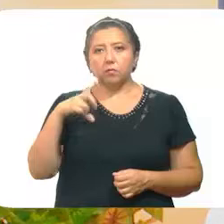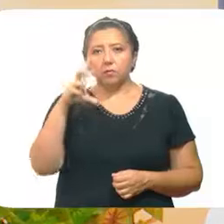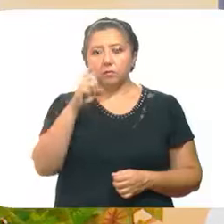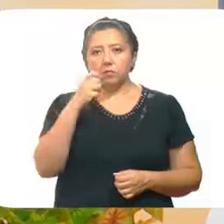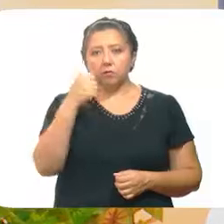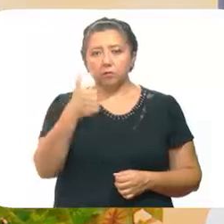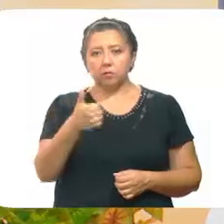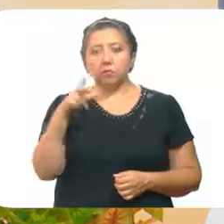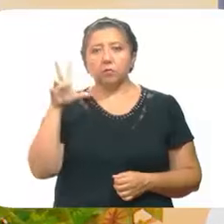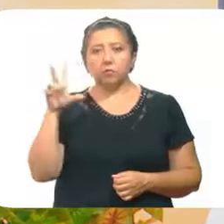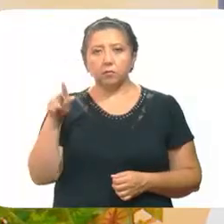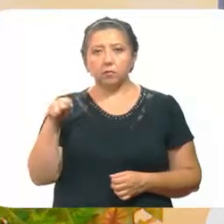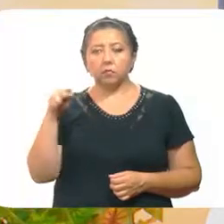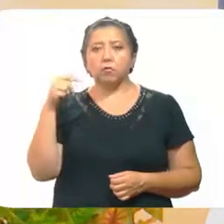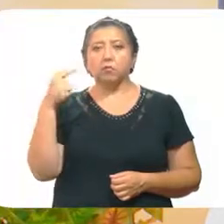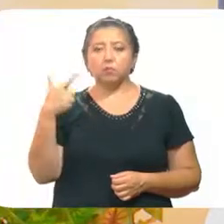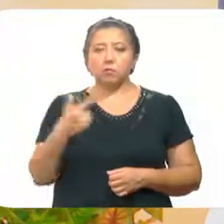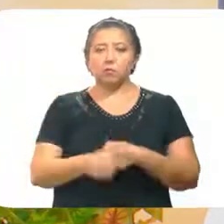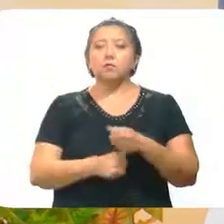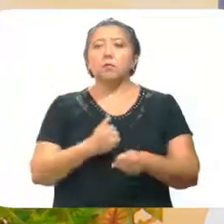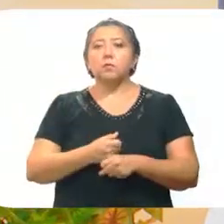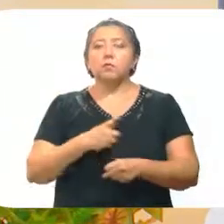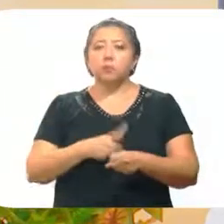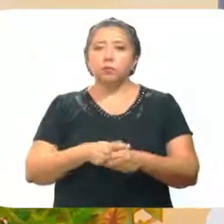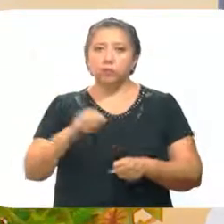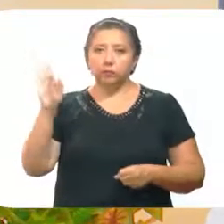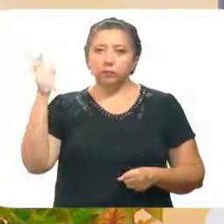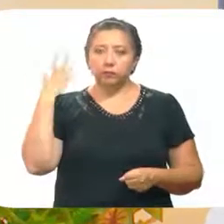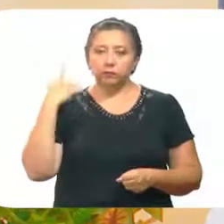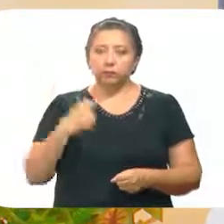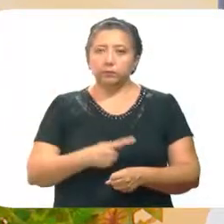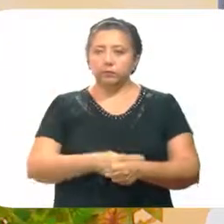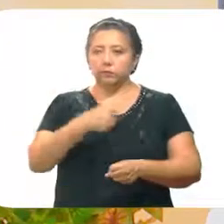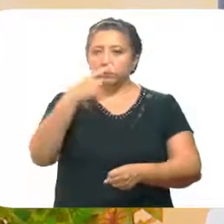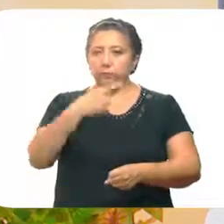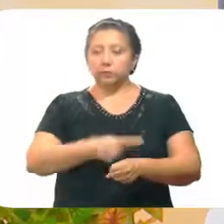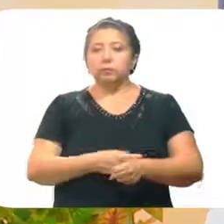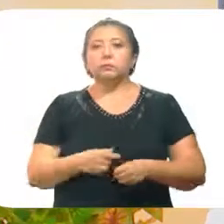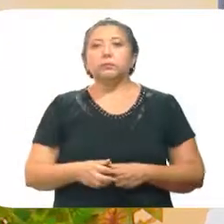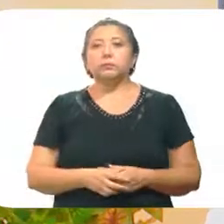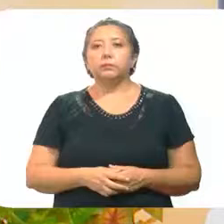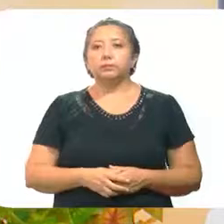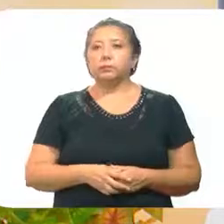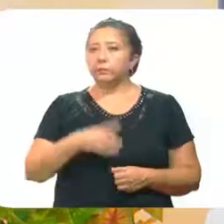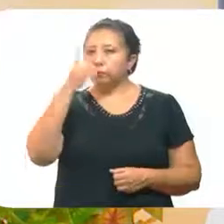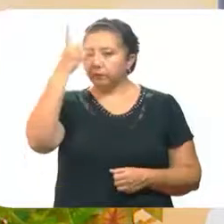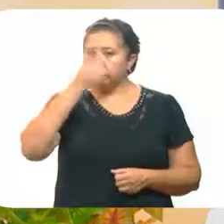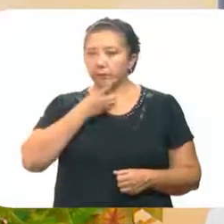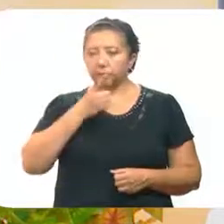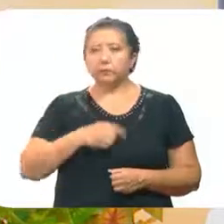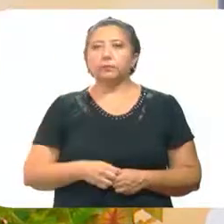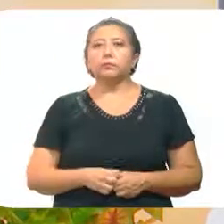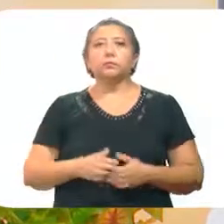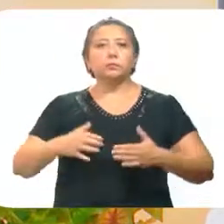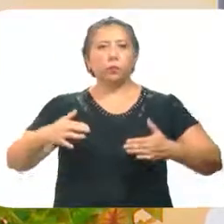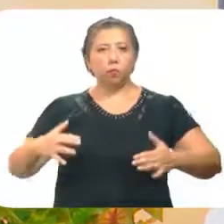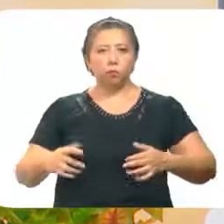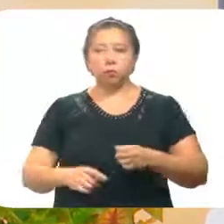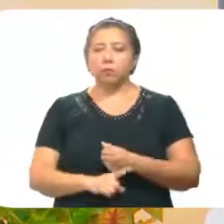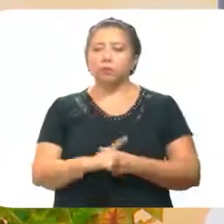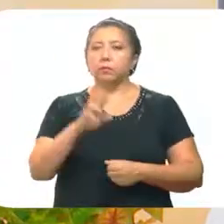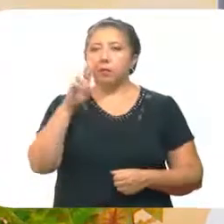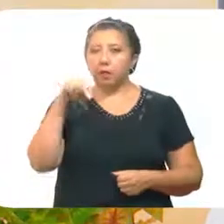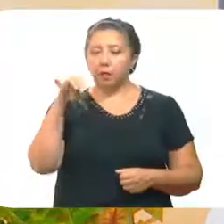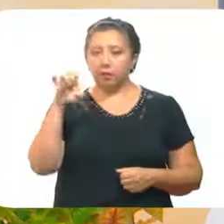edad de 36 a 87 años. Sus principales enfermedades fueron hipertensión arterial sistémica, diabetes mellitus, obesidad